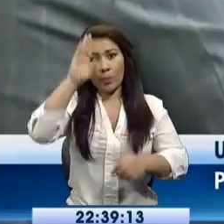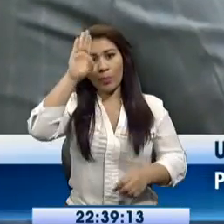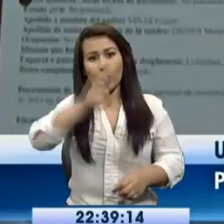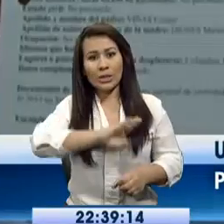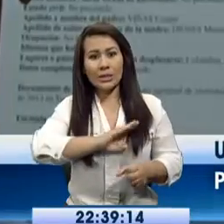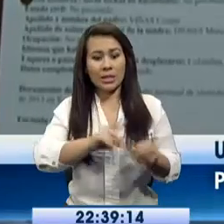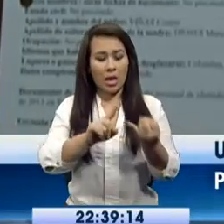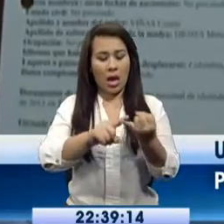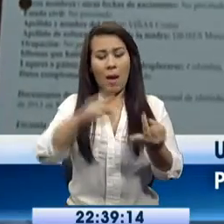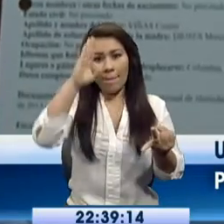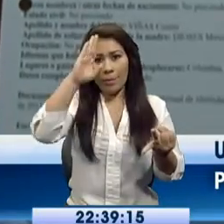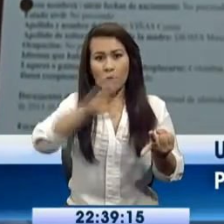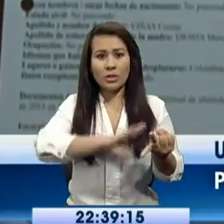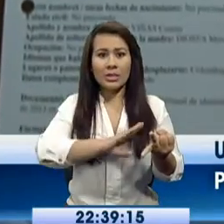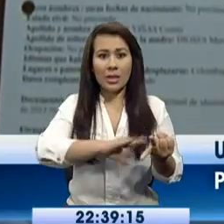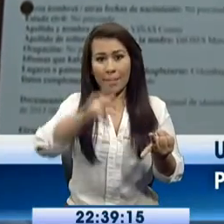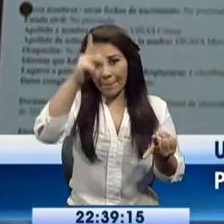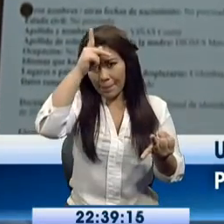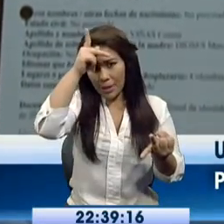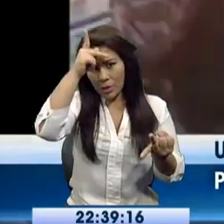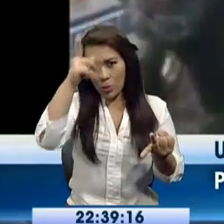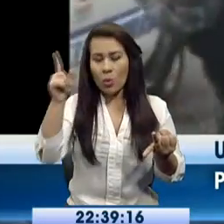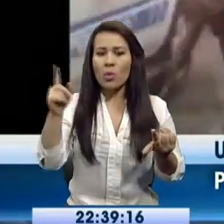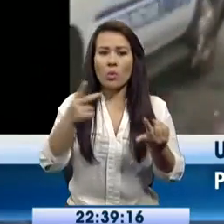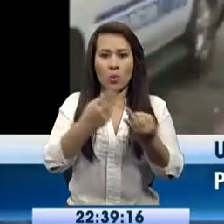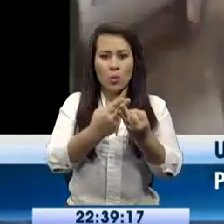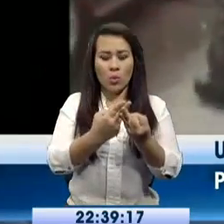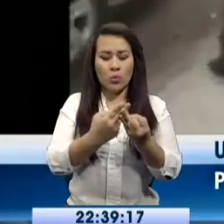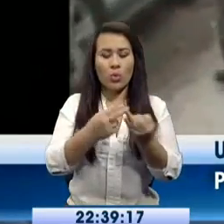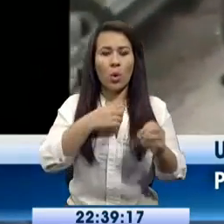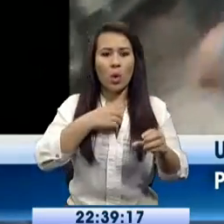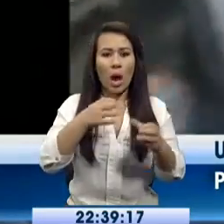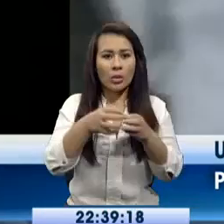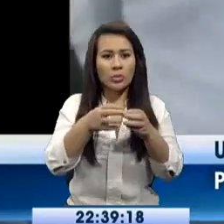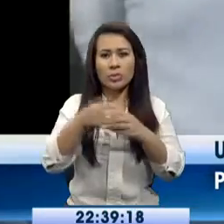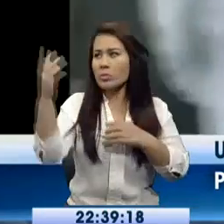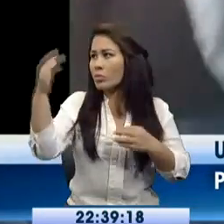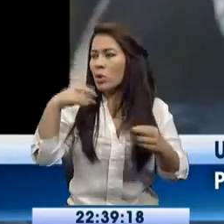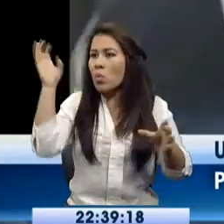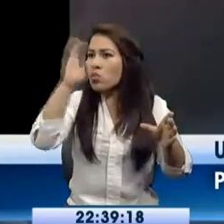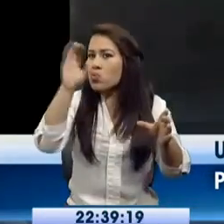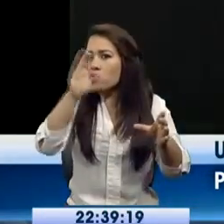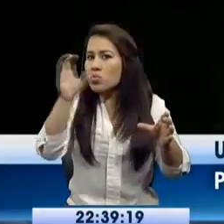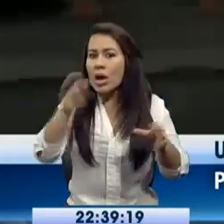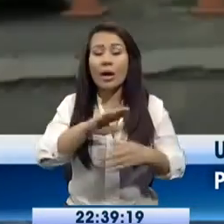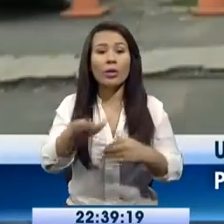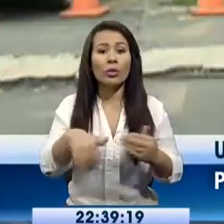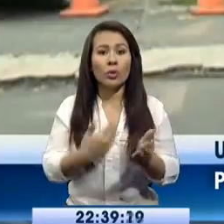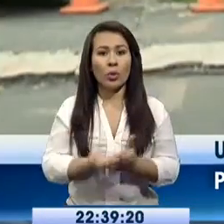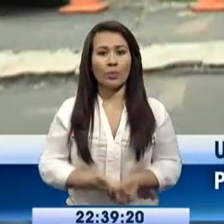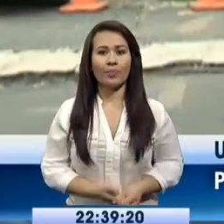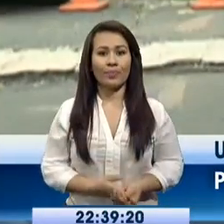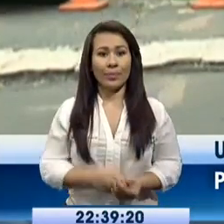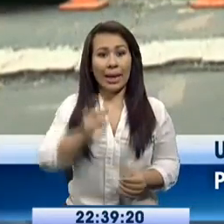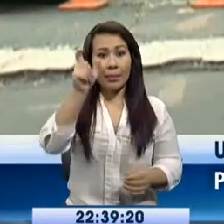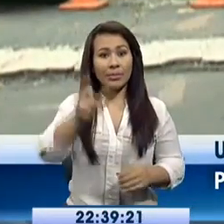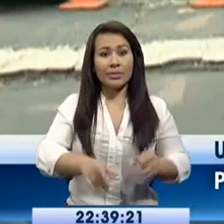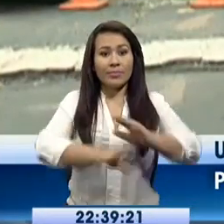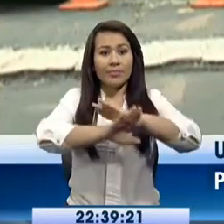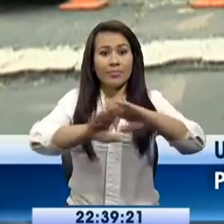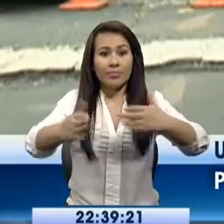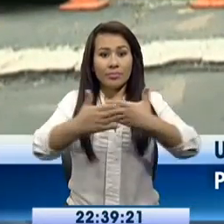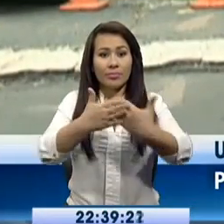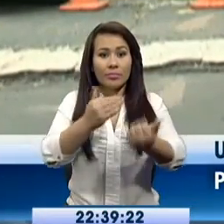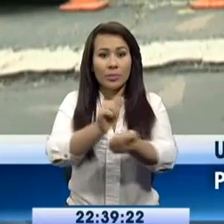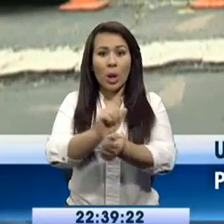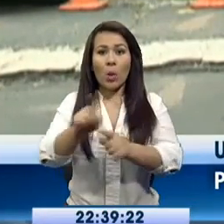Lima y demás autoridades del vecino país desde hace 2 años en su localización y búsqueda. El extranjero fue detenido cuando